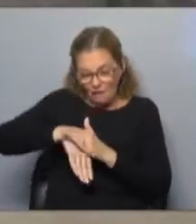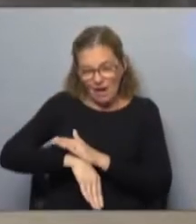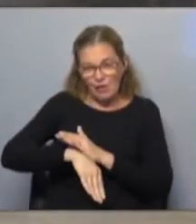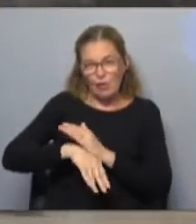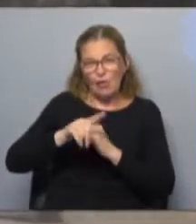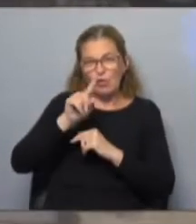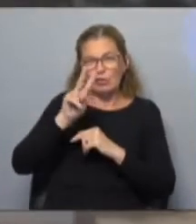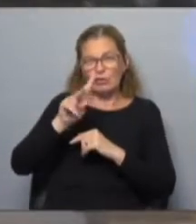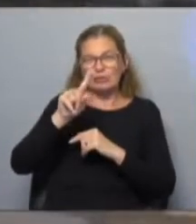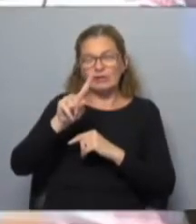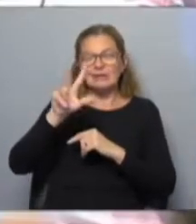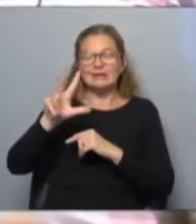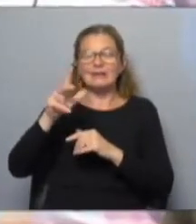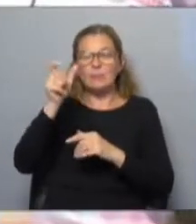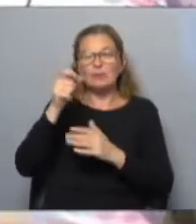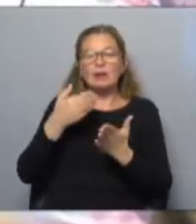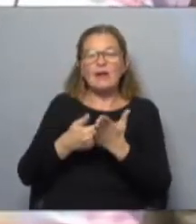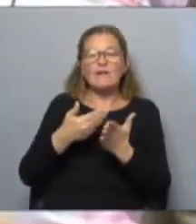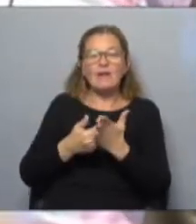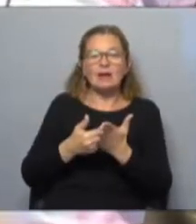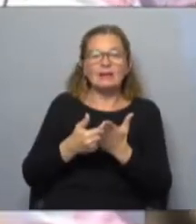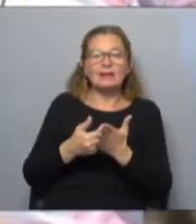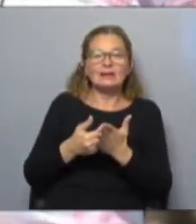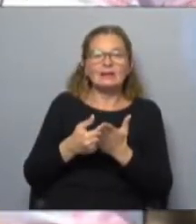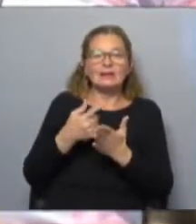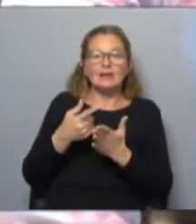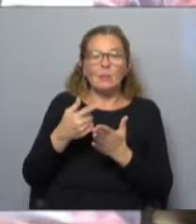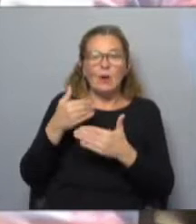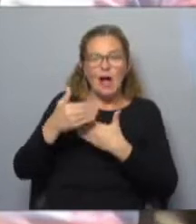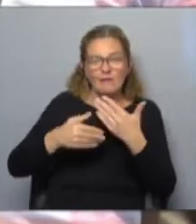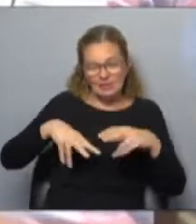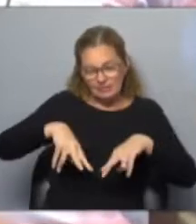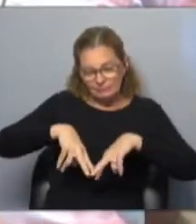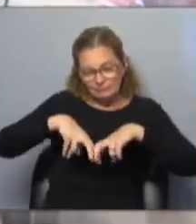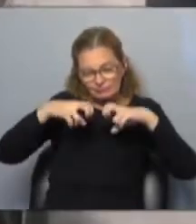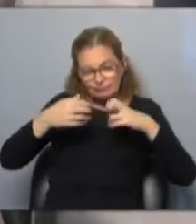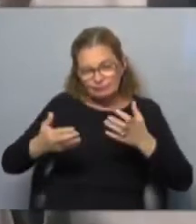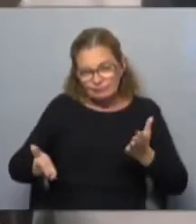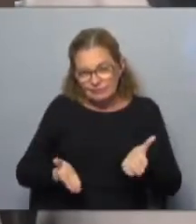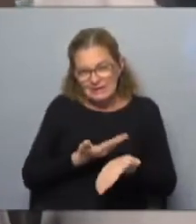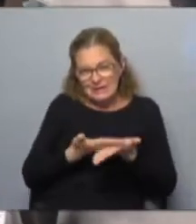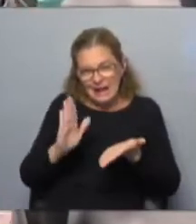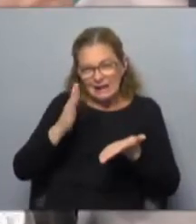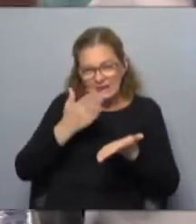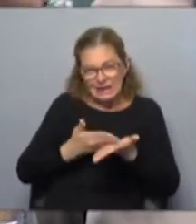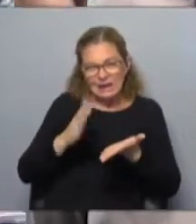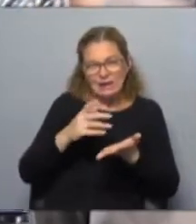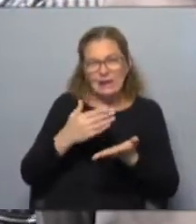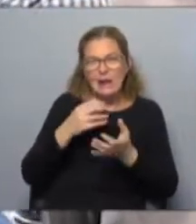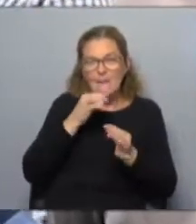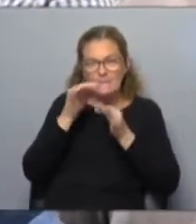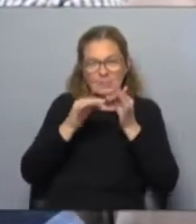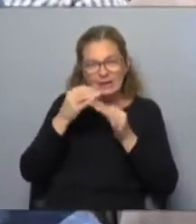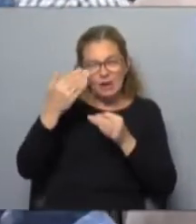entre 12 y 13 personas cifra que se podrá precisar en la medida que avance la excavación explicaron las autoridades mientras las